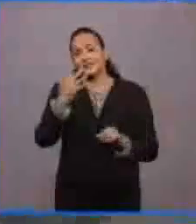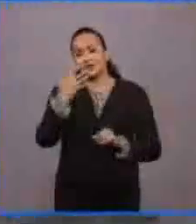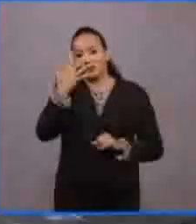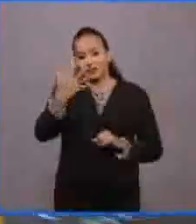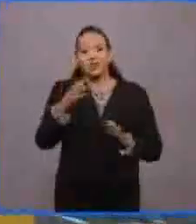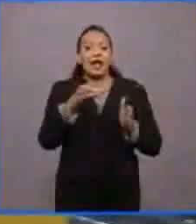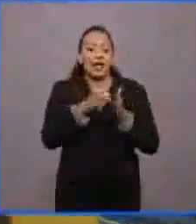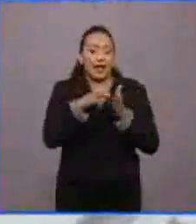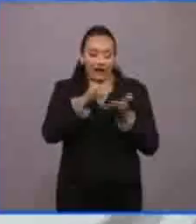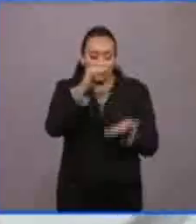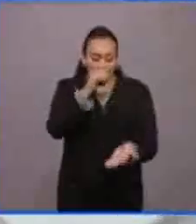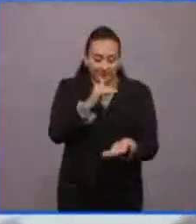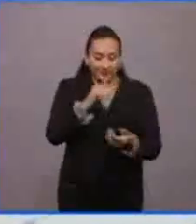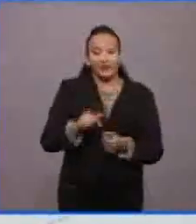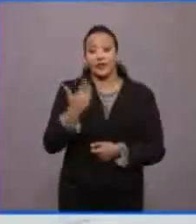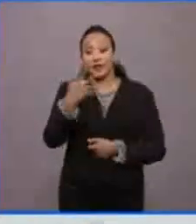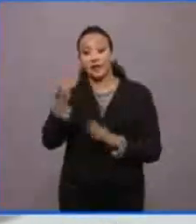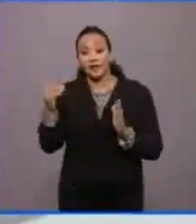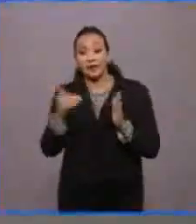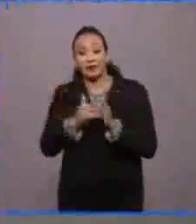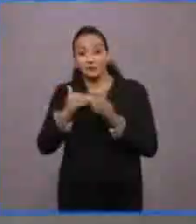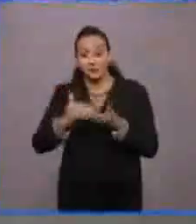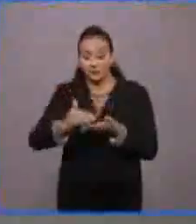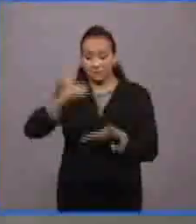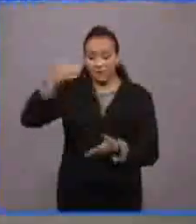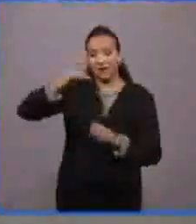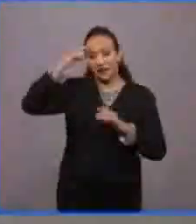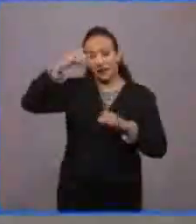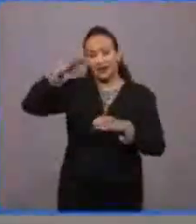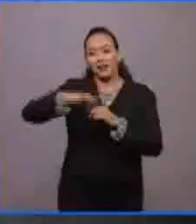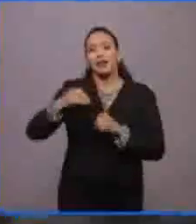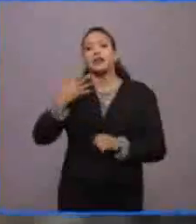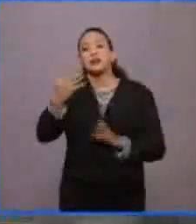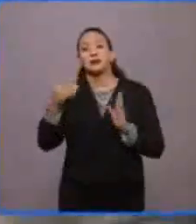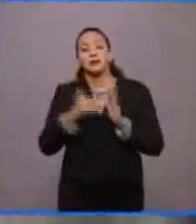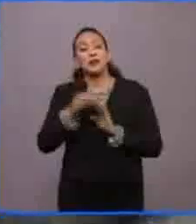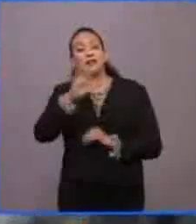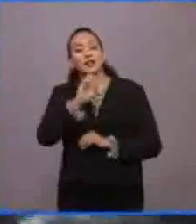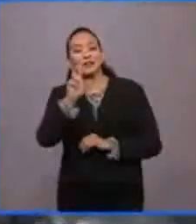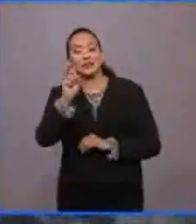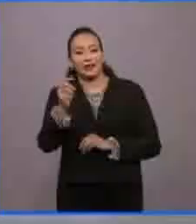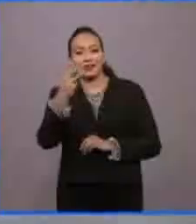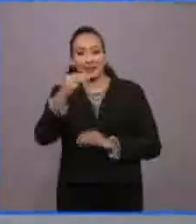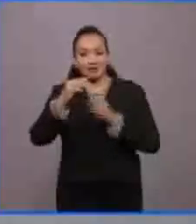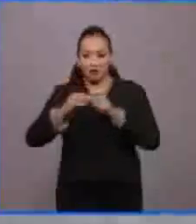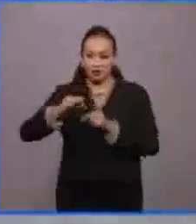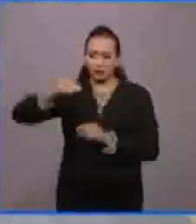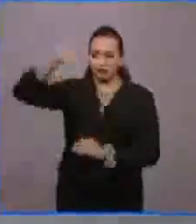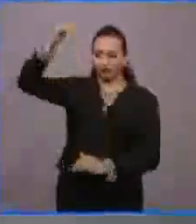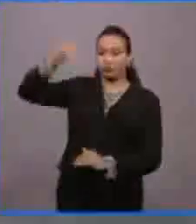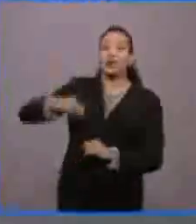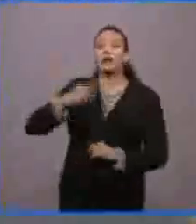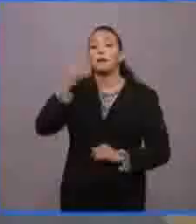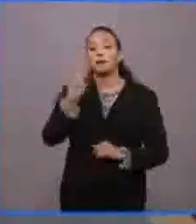12.655 son cajas paquete, 10.000 canceles modulares, 5.533 mamparas y